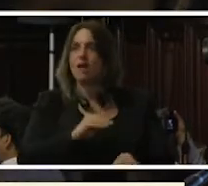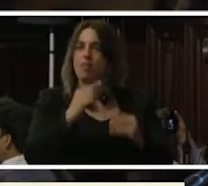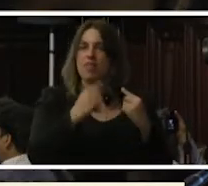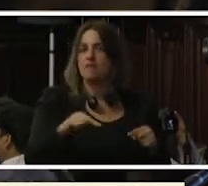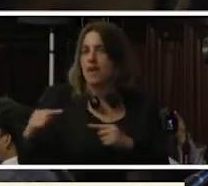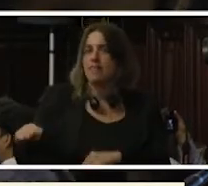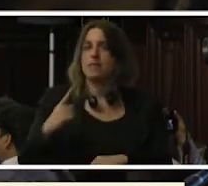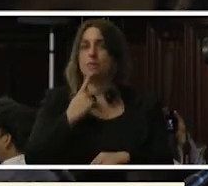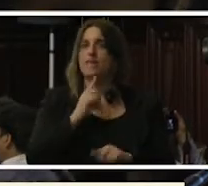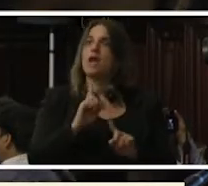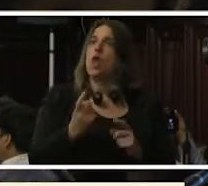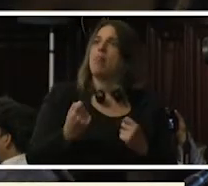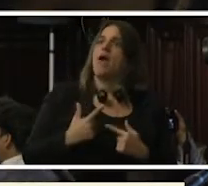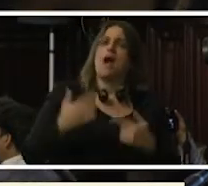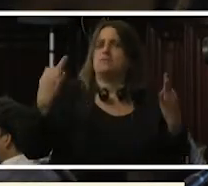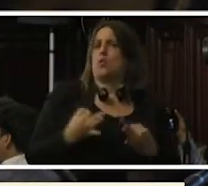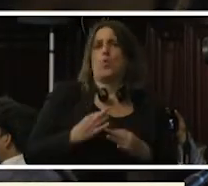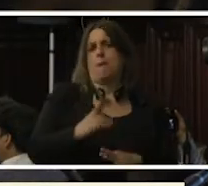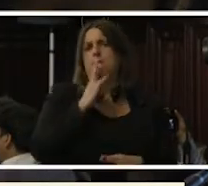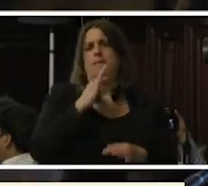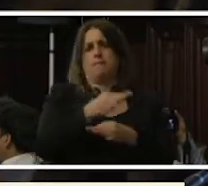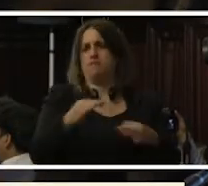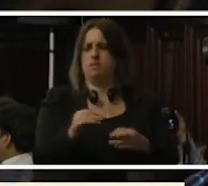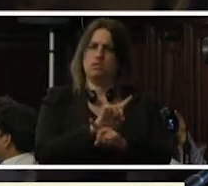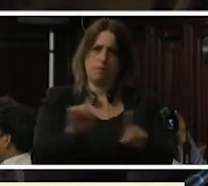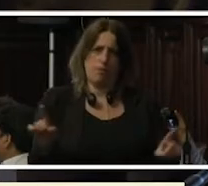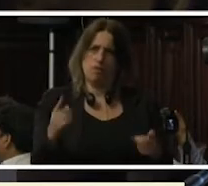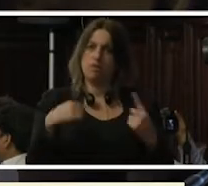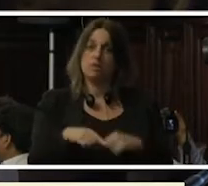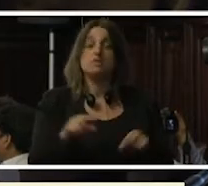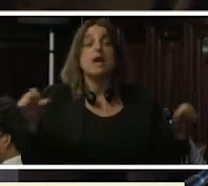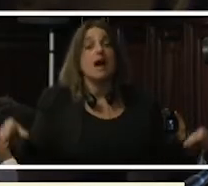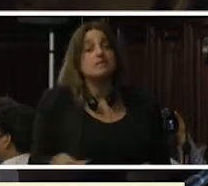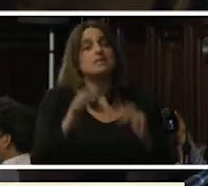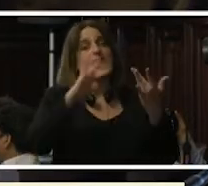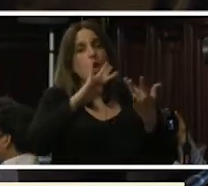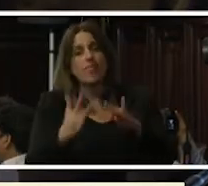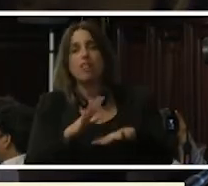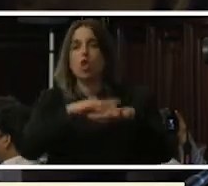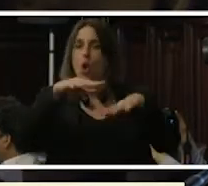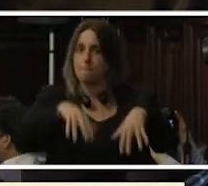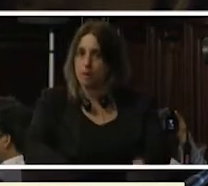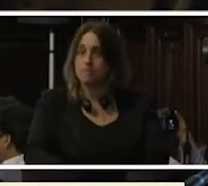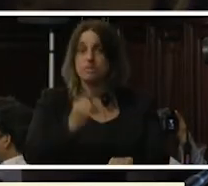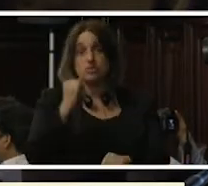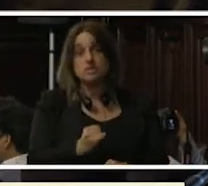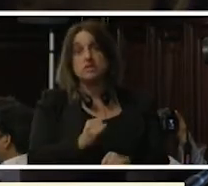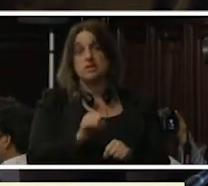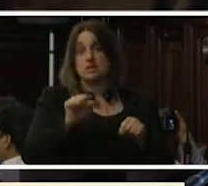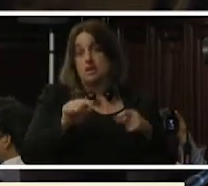es lo que nos va a garantizar la respuesta. Entonces, mantener este compromiso es lo que